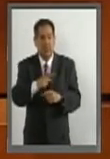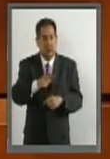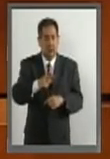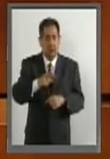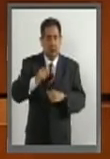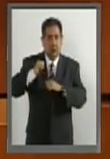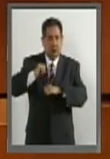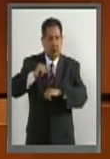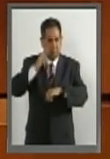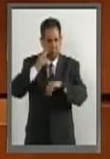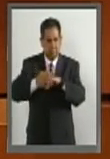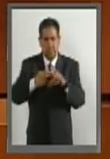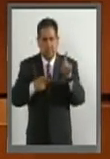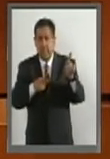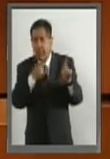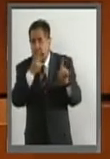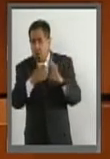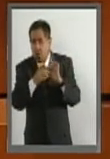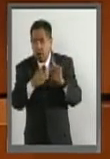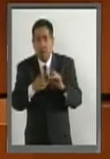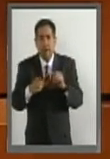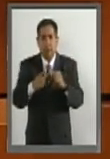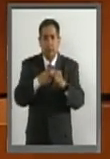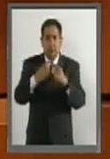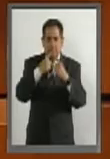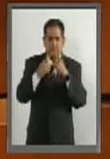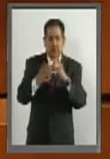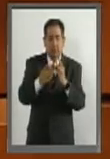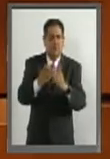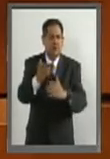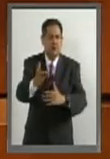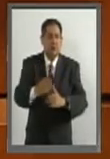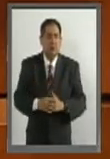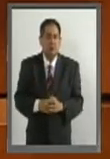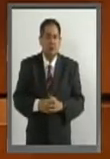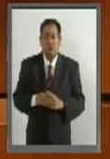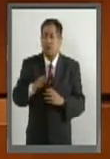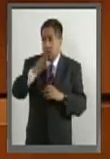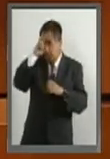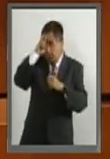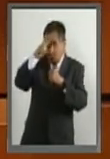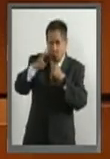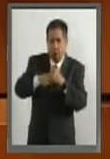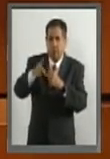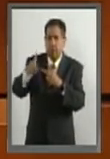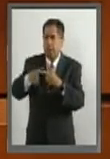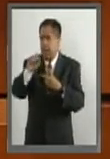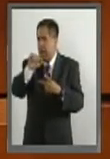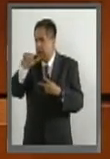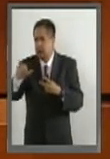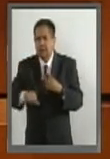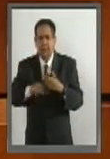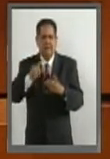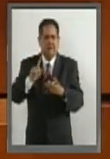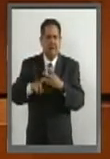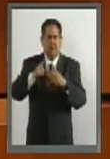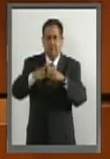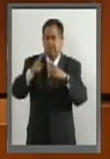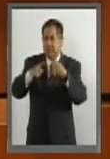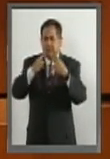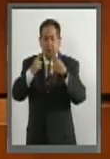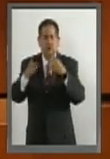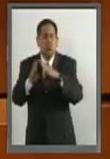ministro Videgaray, lo que yo dije que el planteamiento que viene haciendo frente a Europa, frente a Asia, como grandes